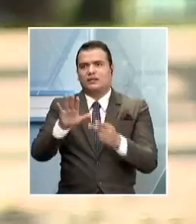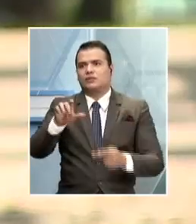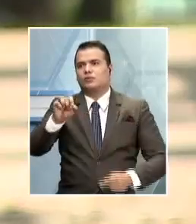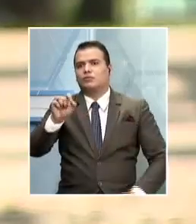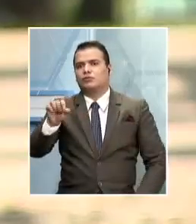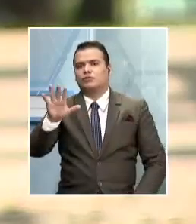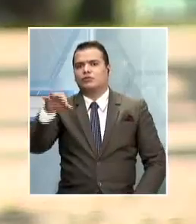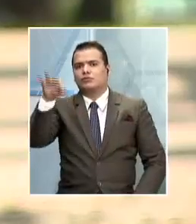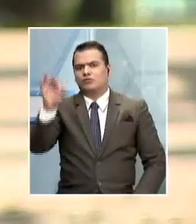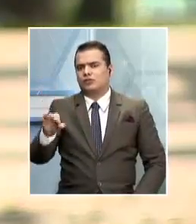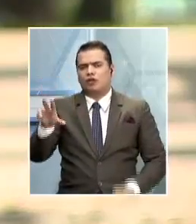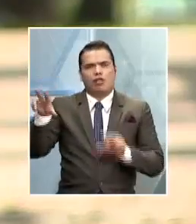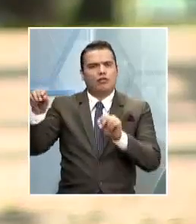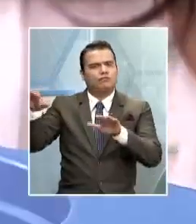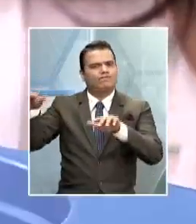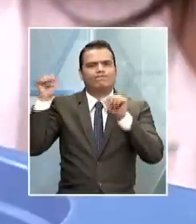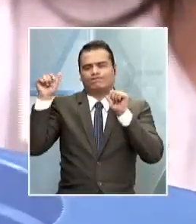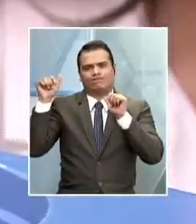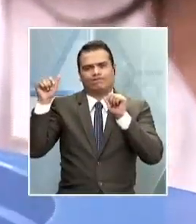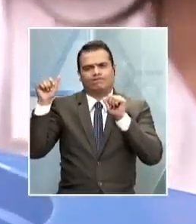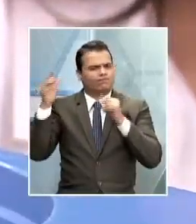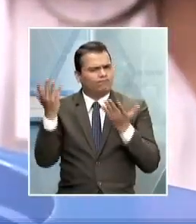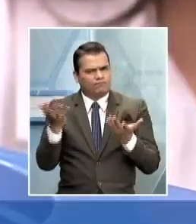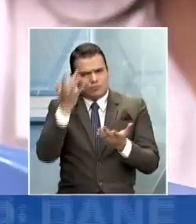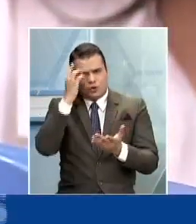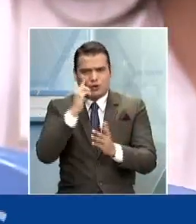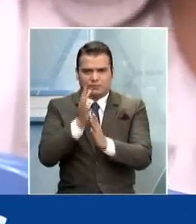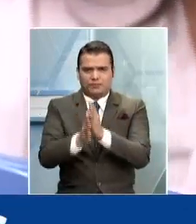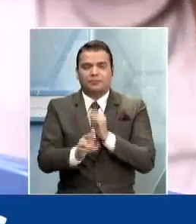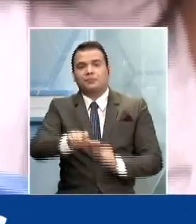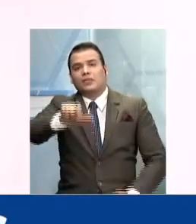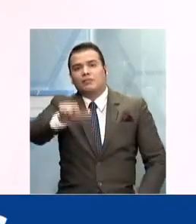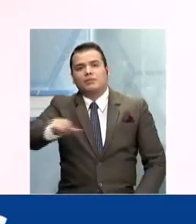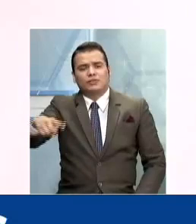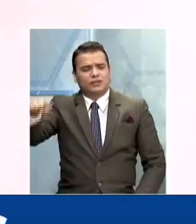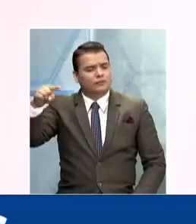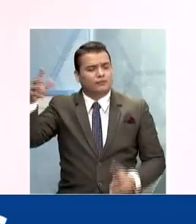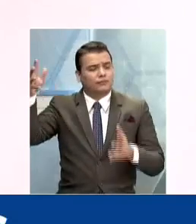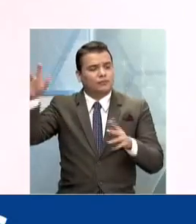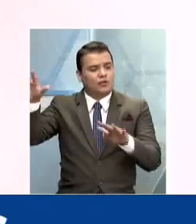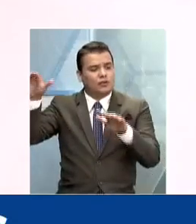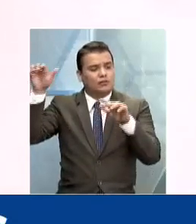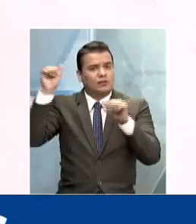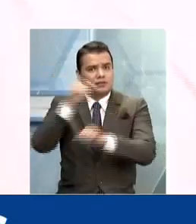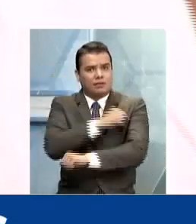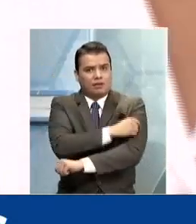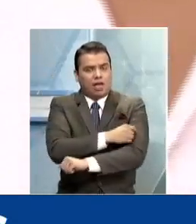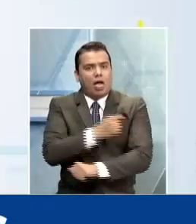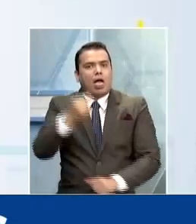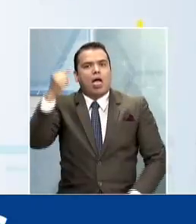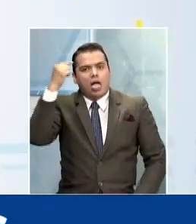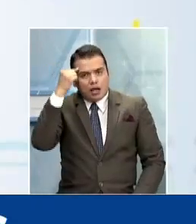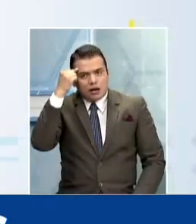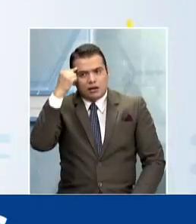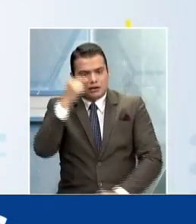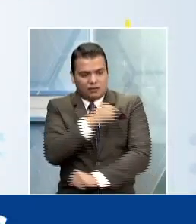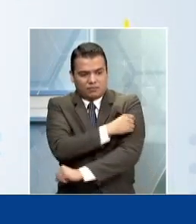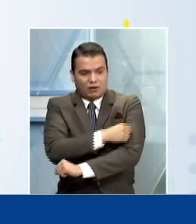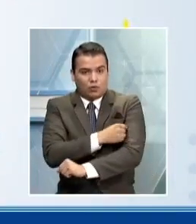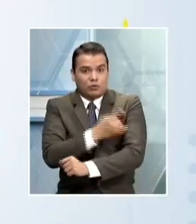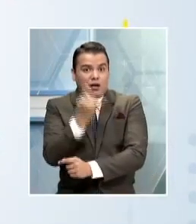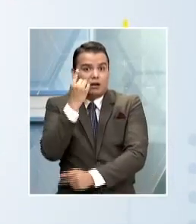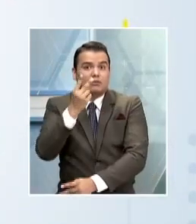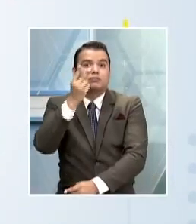COVID-19? Esto fue lo que reveló la encuesta. La principal razón por la que los ciudadanos no se vacunarían es porque creen que la vacuna puede ser insegura debido a